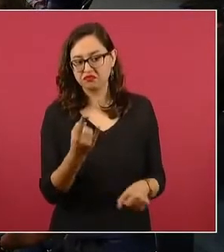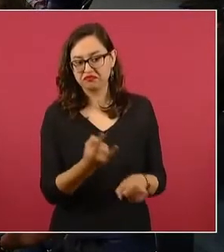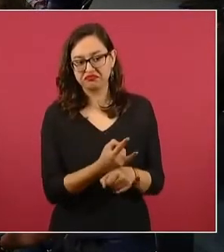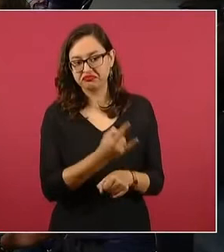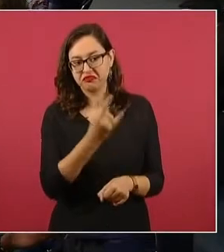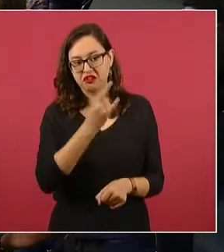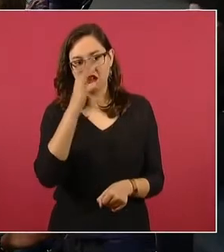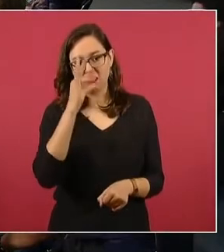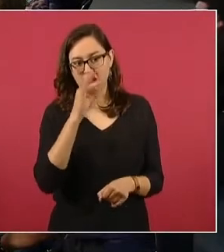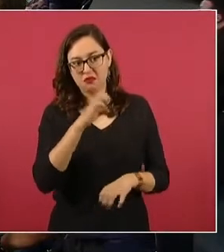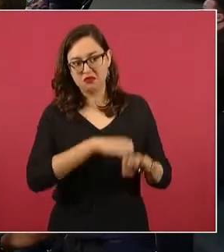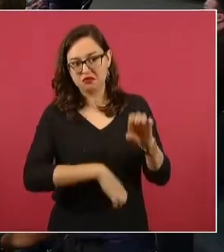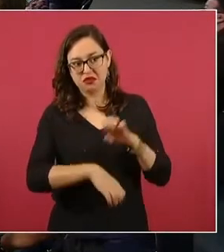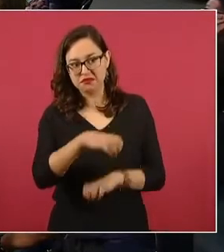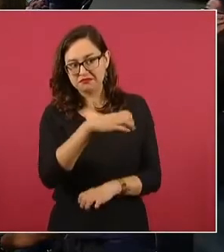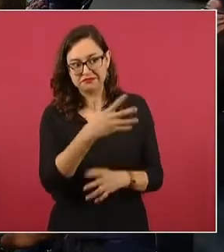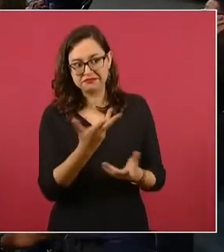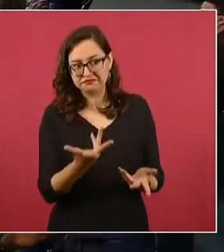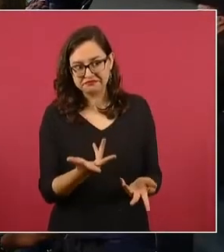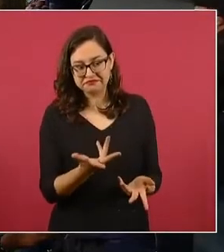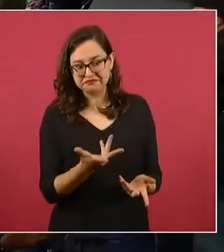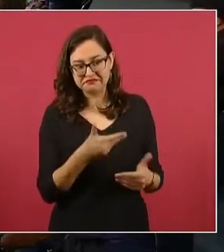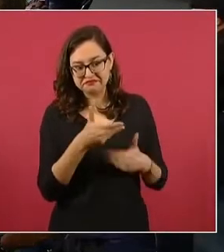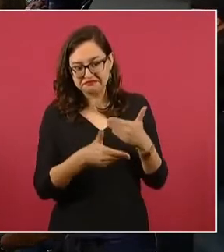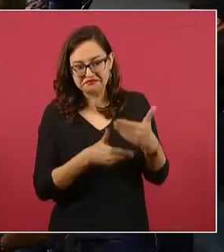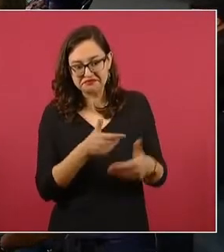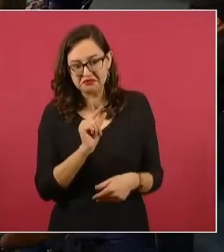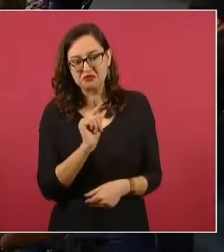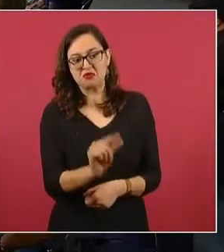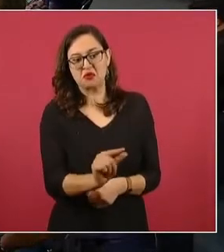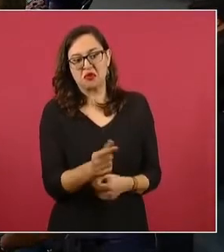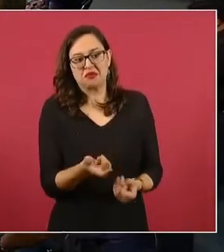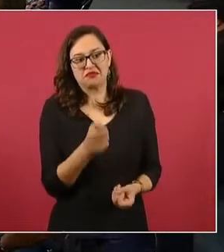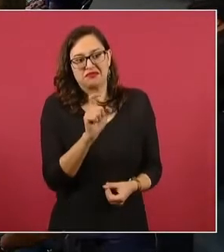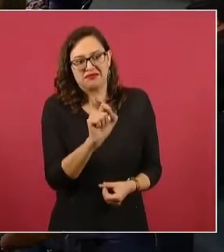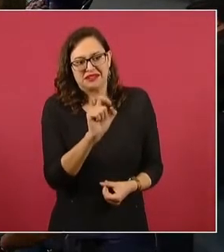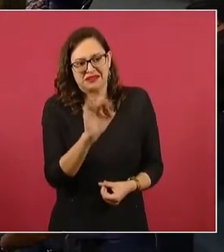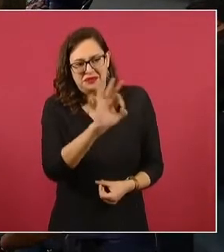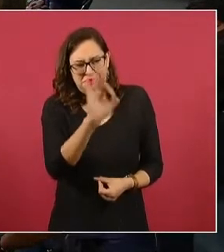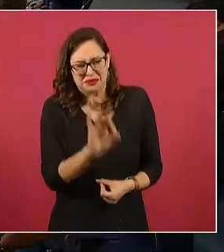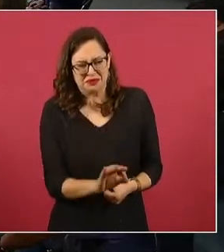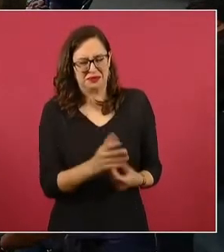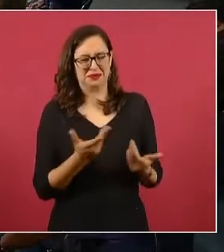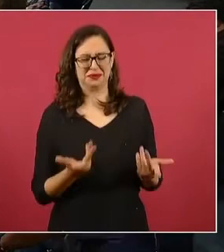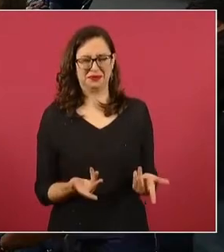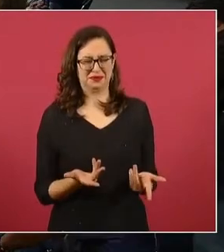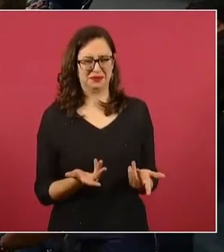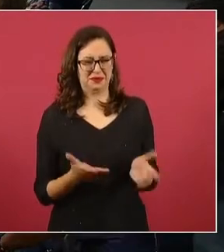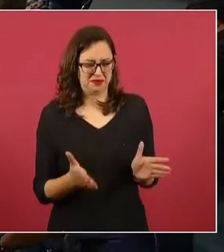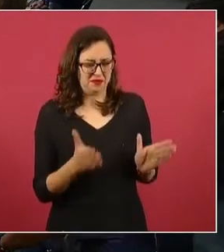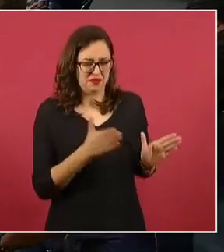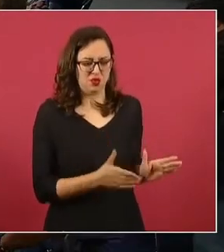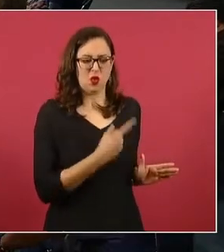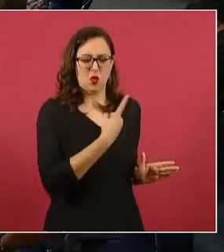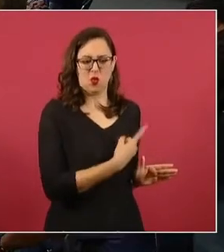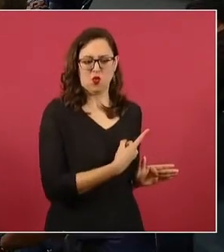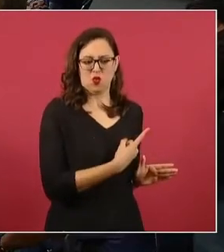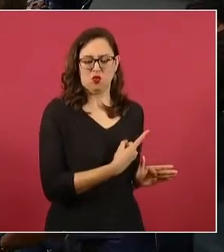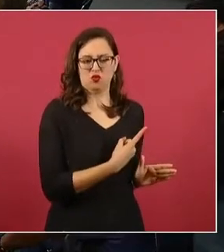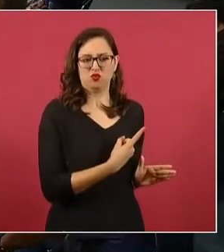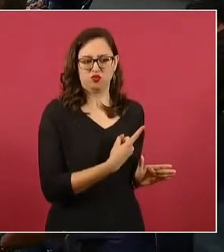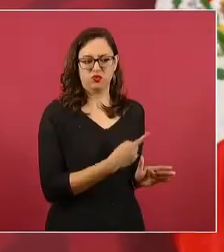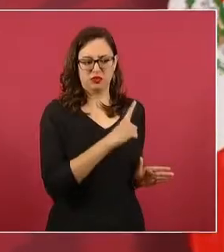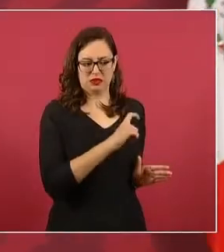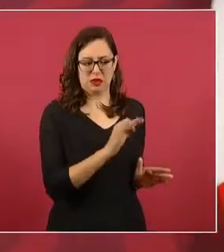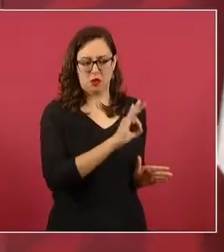ya se está resolviendo, porque llevaba un avance del 20, del 30%, cuando los otros ya, como